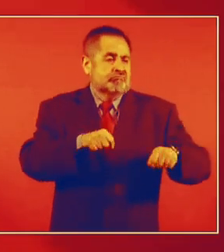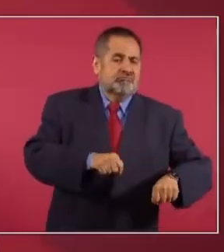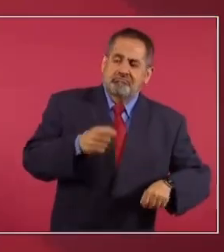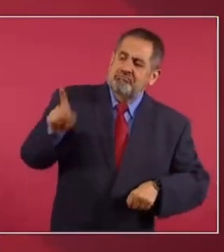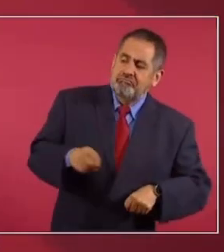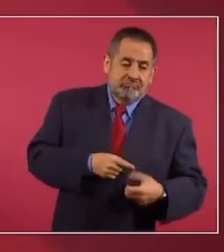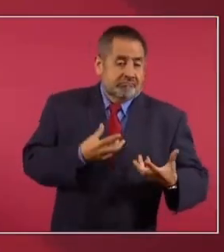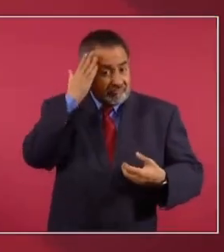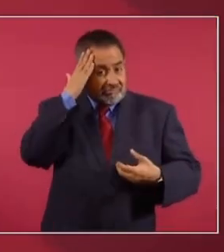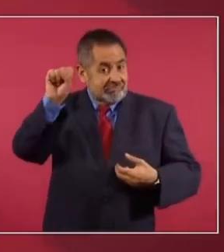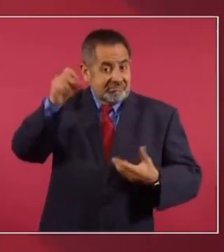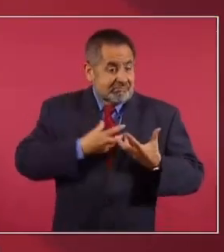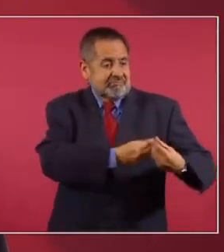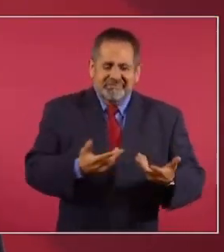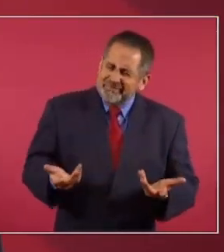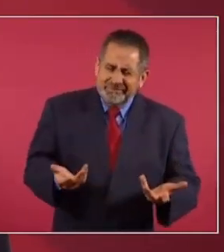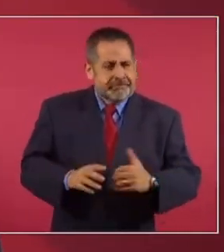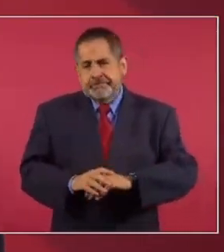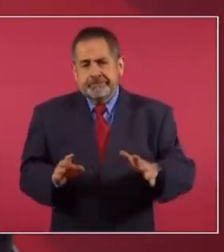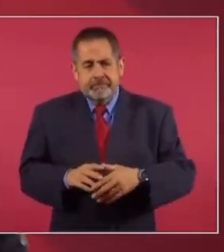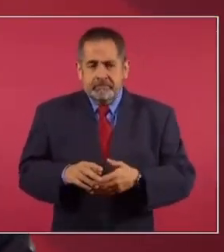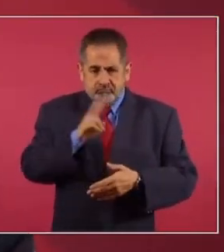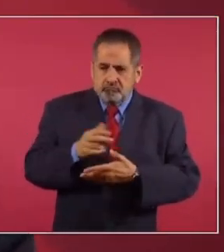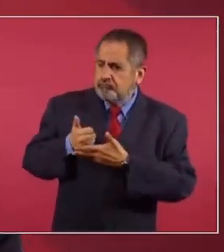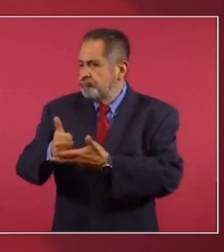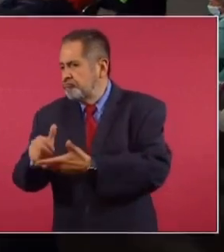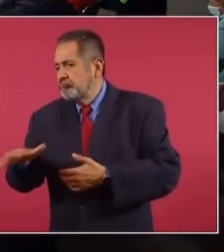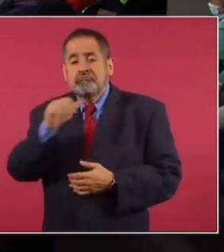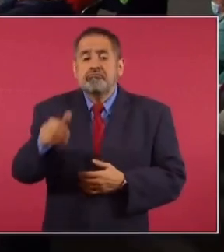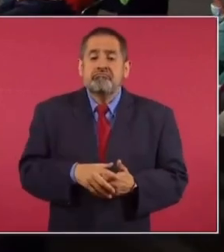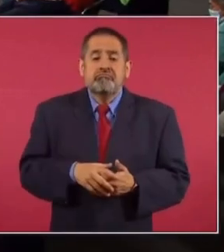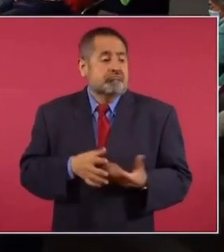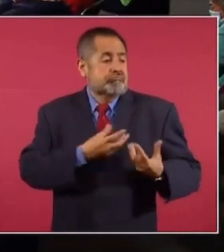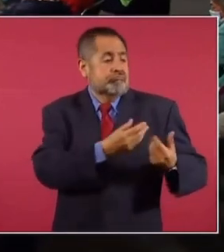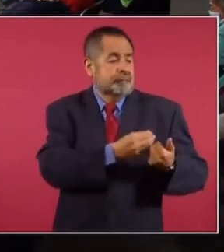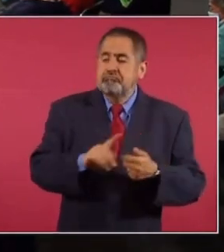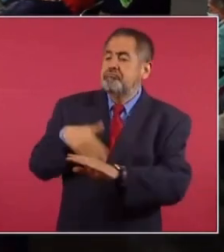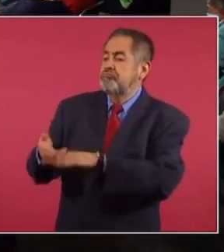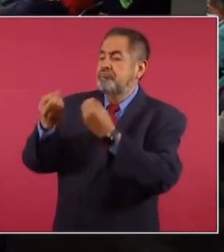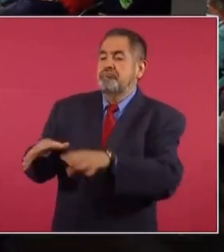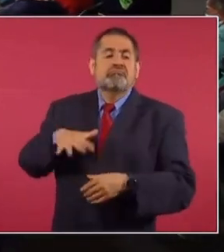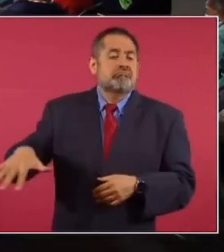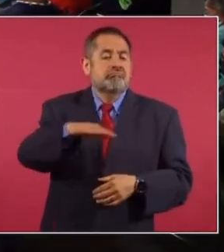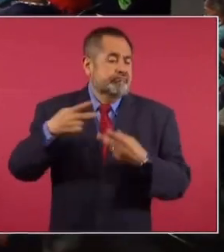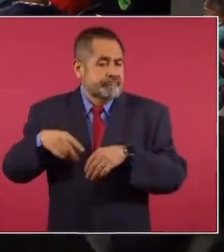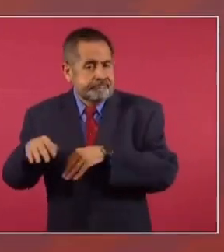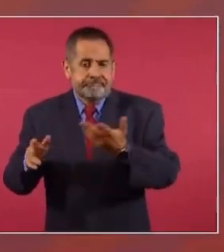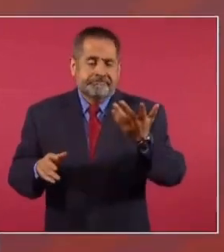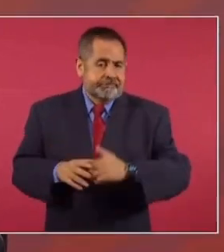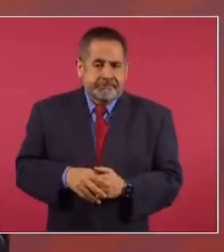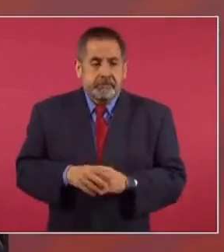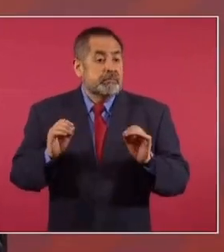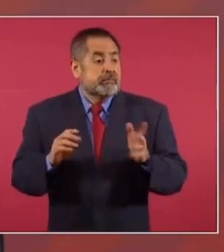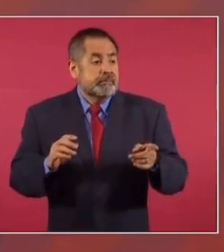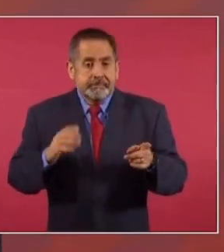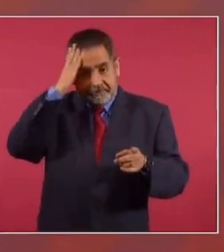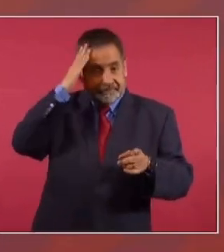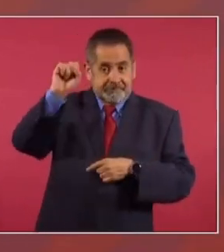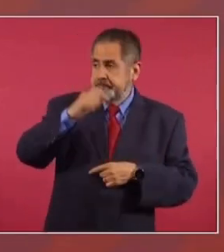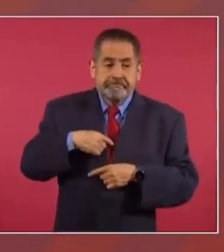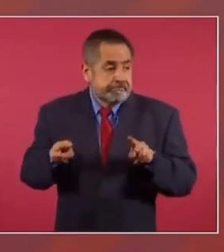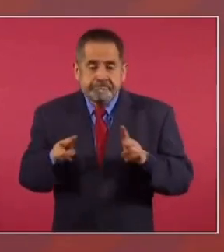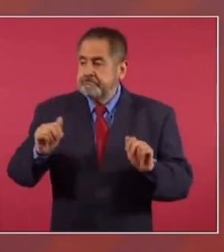autoritario. Entonces, en vez de ayudar, perjudicaron a los trabajadores o sacaron provecho los